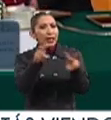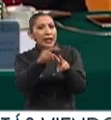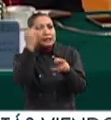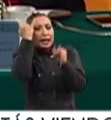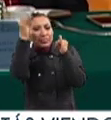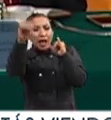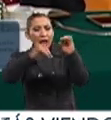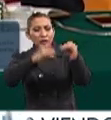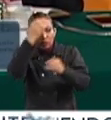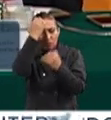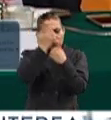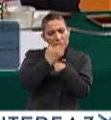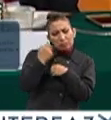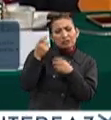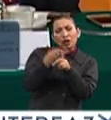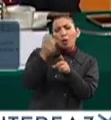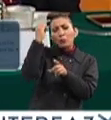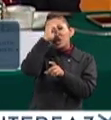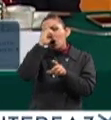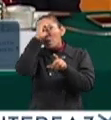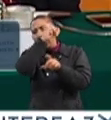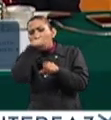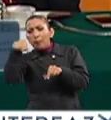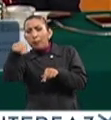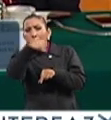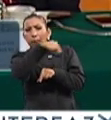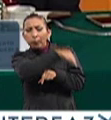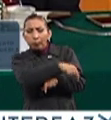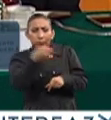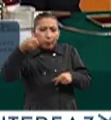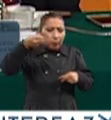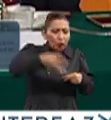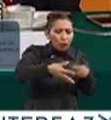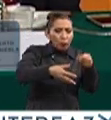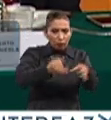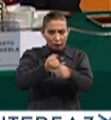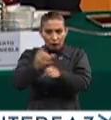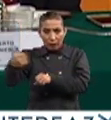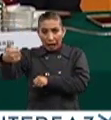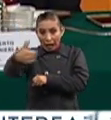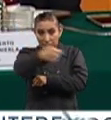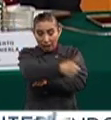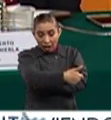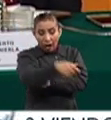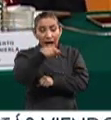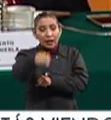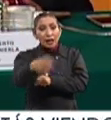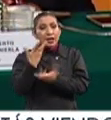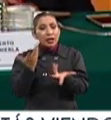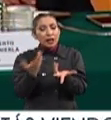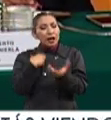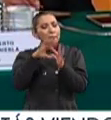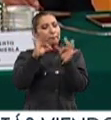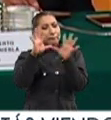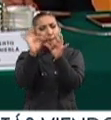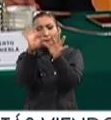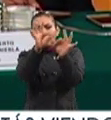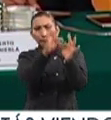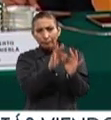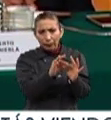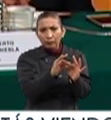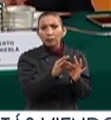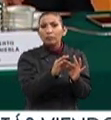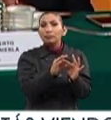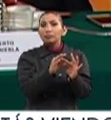las ideas, el juicio de las ideas, la aportación de información y la aportación de argumentos.